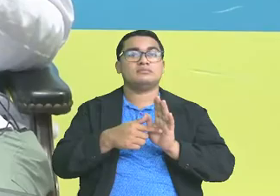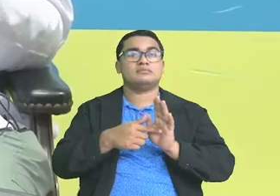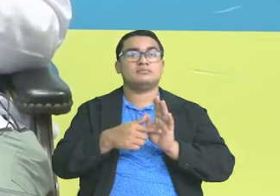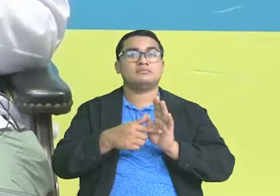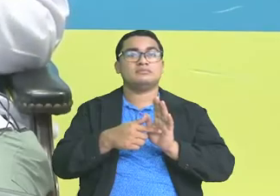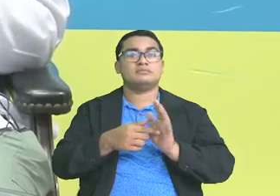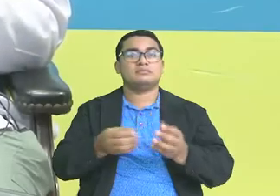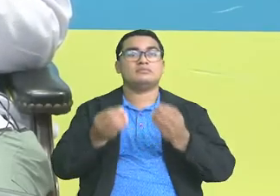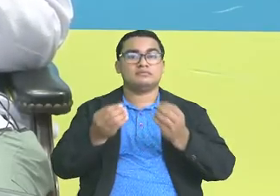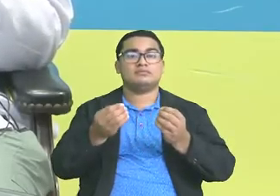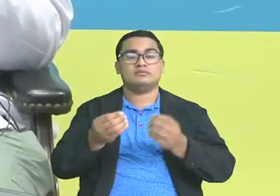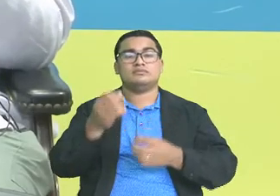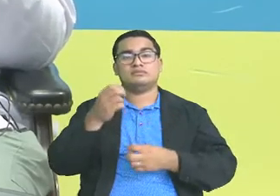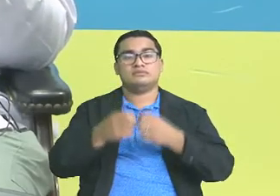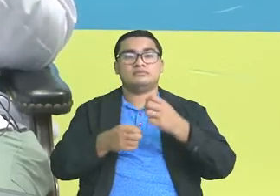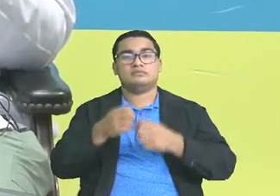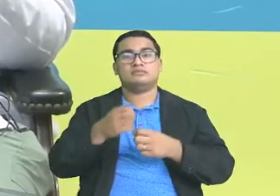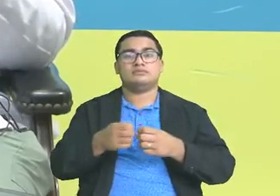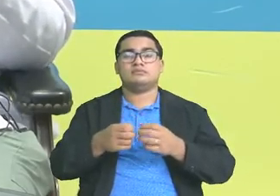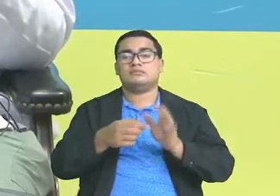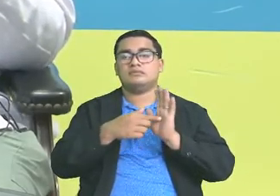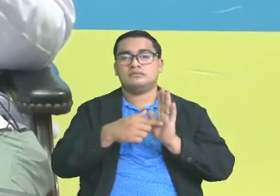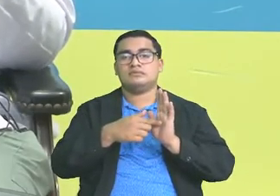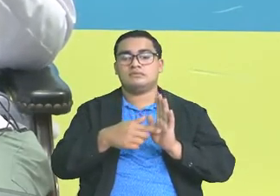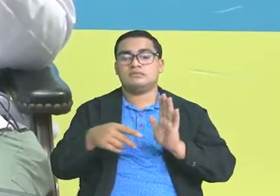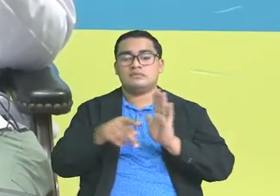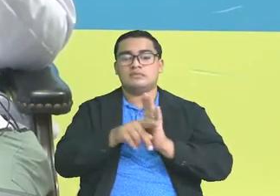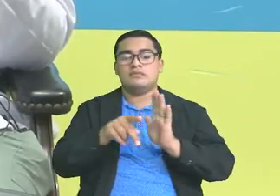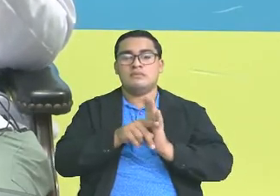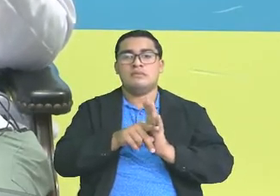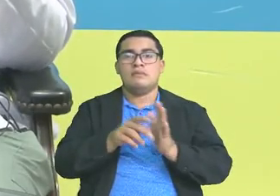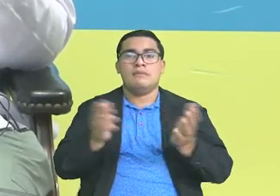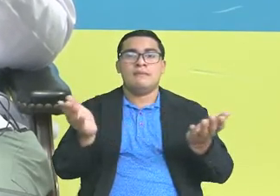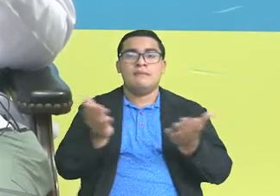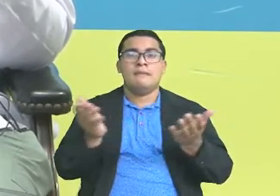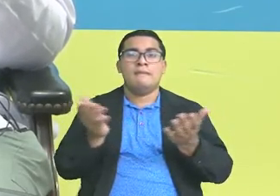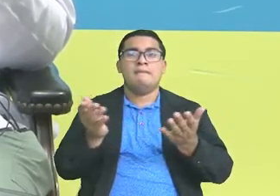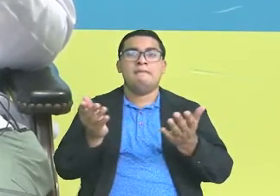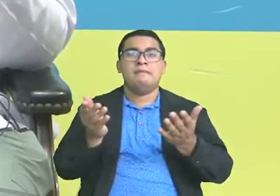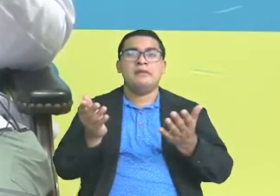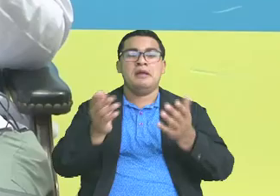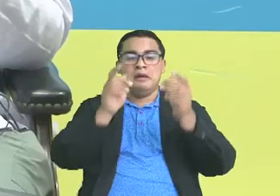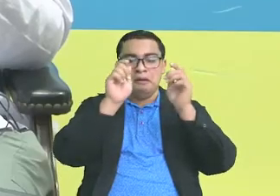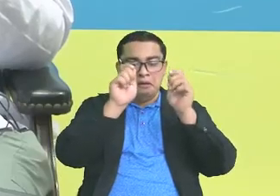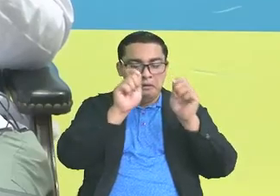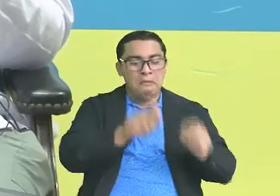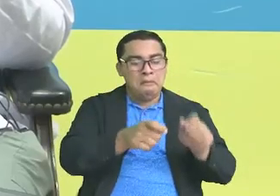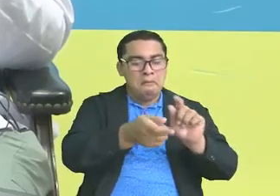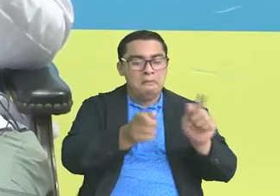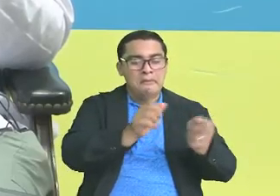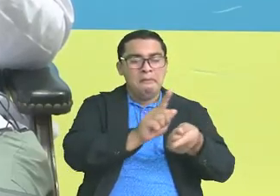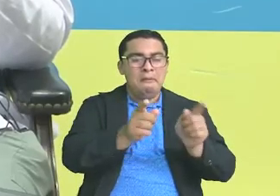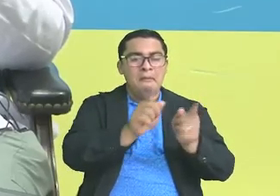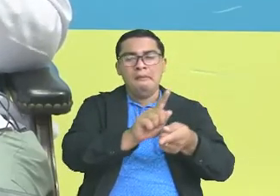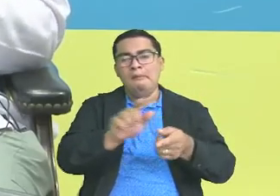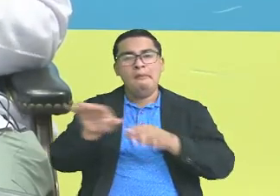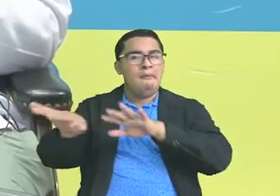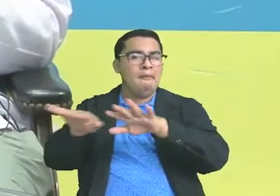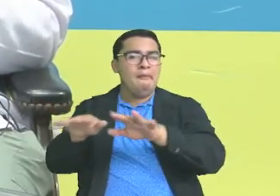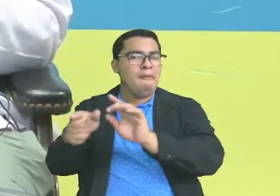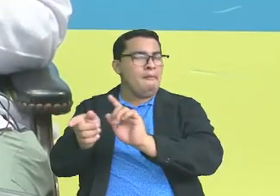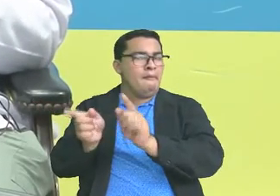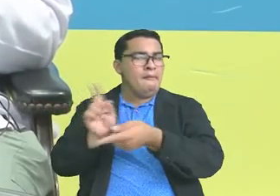mayor número de factores de riesgo. Sabemos que los factores de riesgo siempre los hemos dividido en los que podemos modificar y los que no podemos modificar.